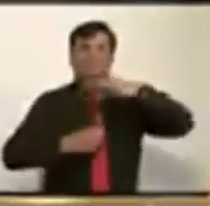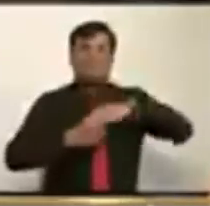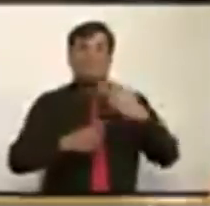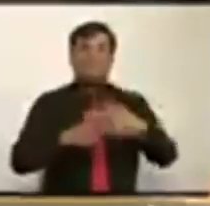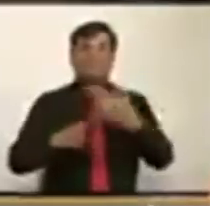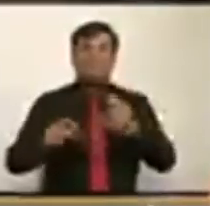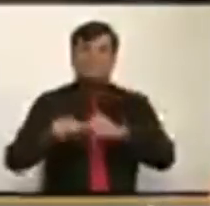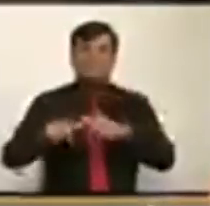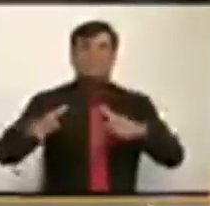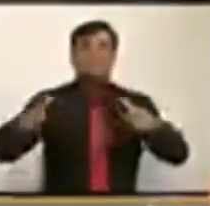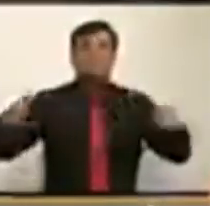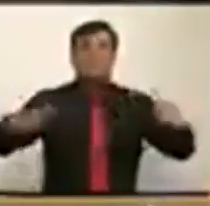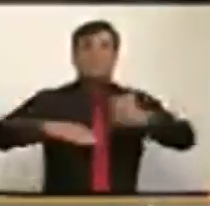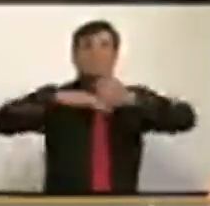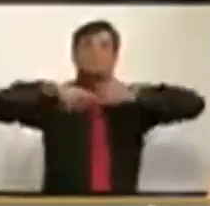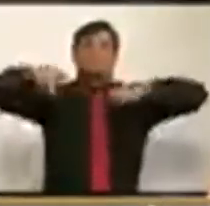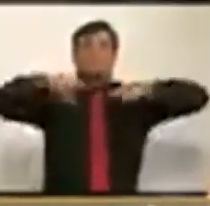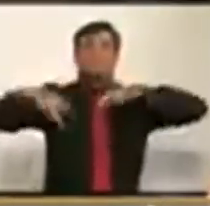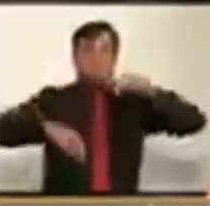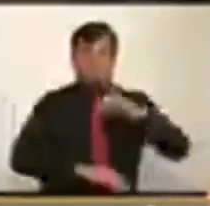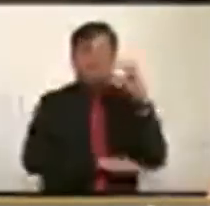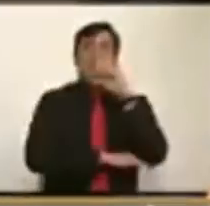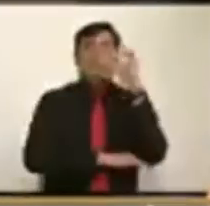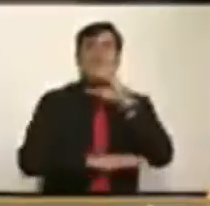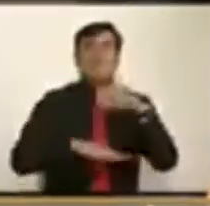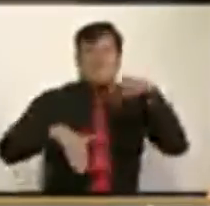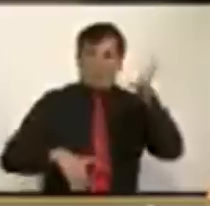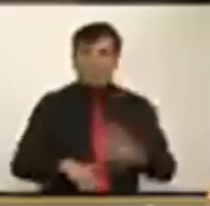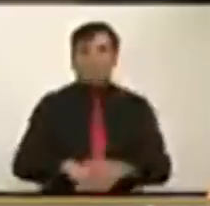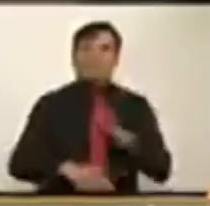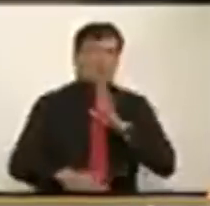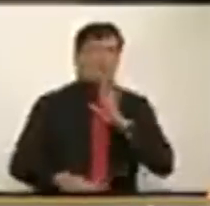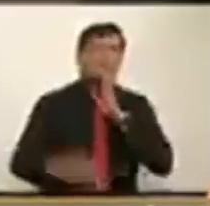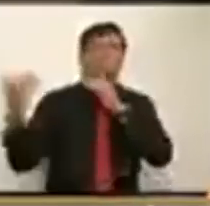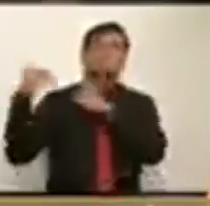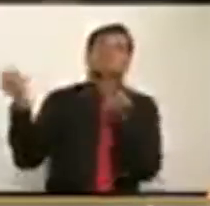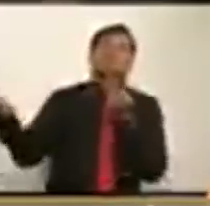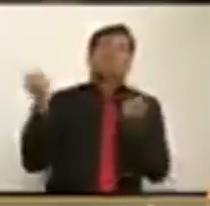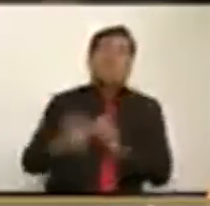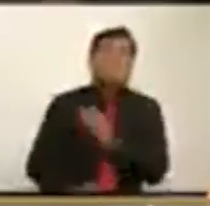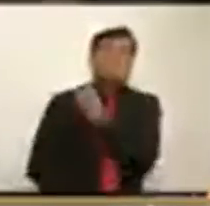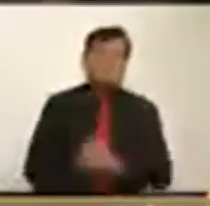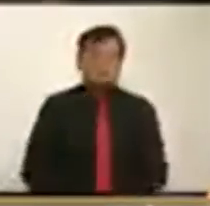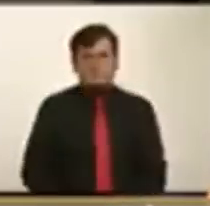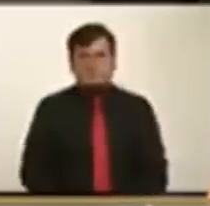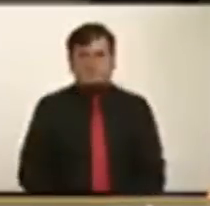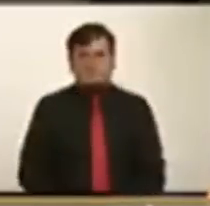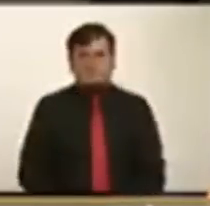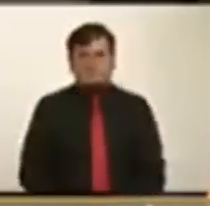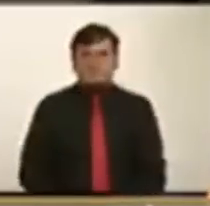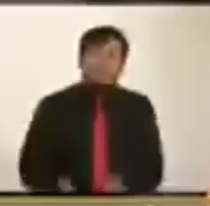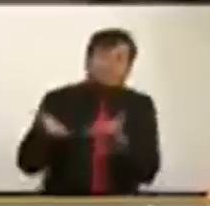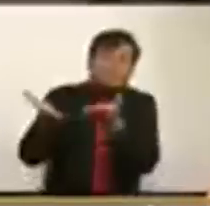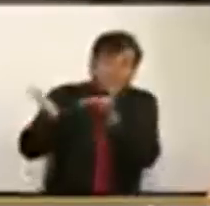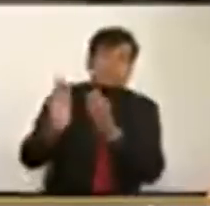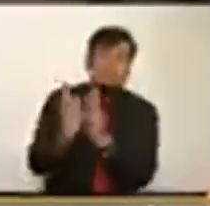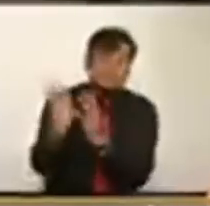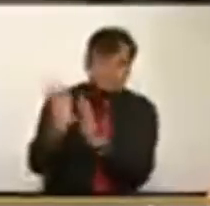fuerzas más anacrónicas del país que hoy nos gobiernan. Así que, señor congresista